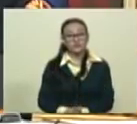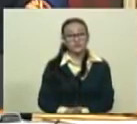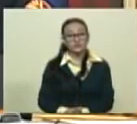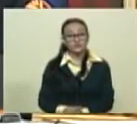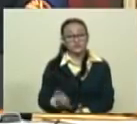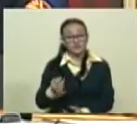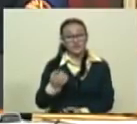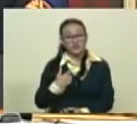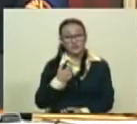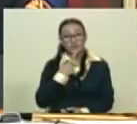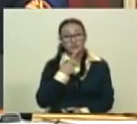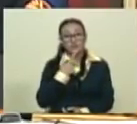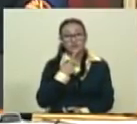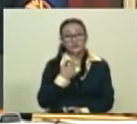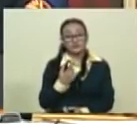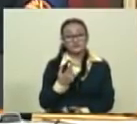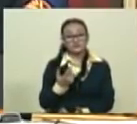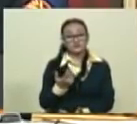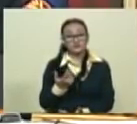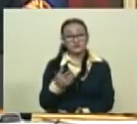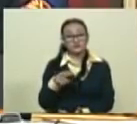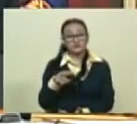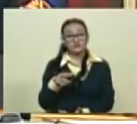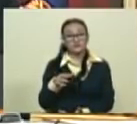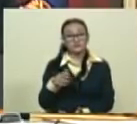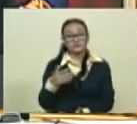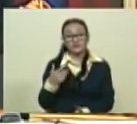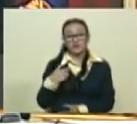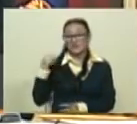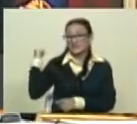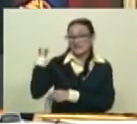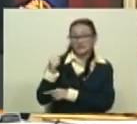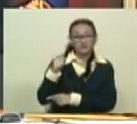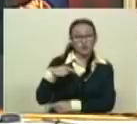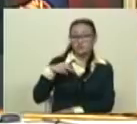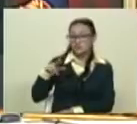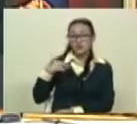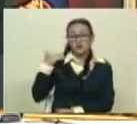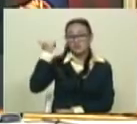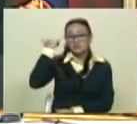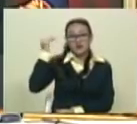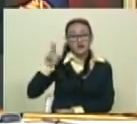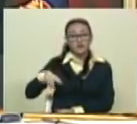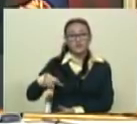verdad. Yo nunca me imaginé una traición tan grande como esta. Nunca me la imaginé.